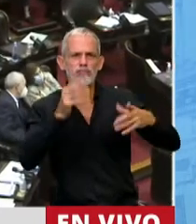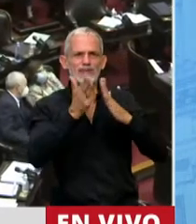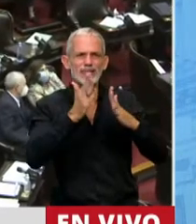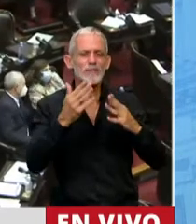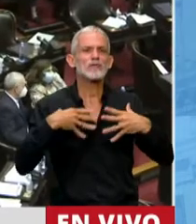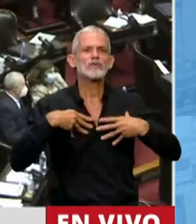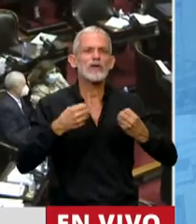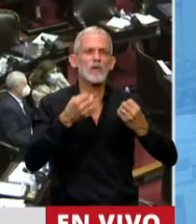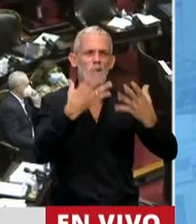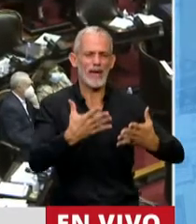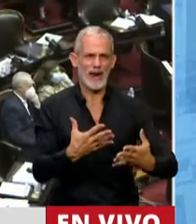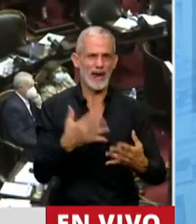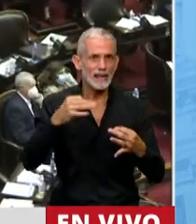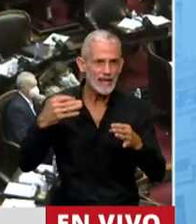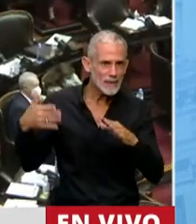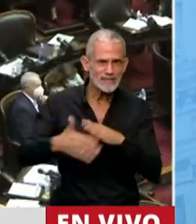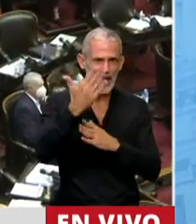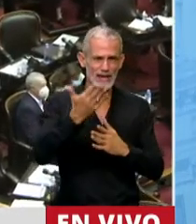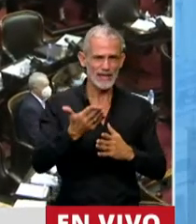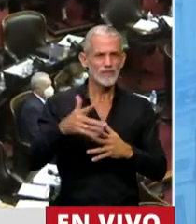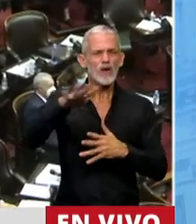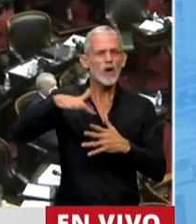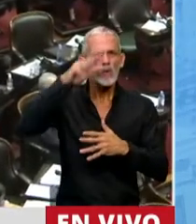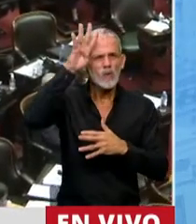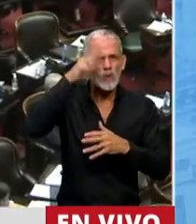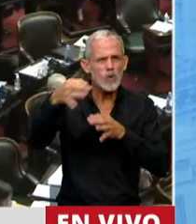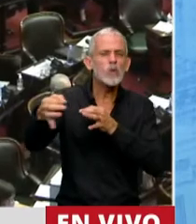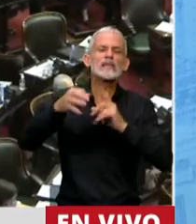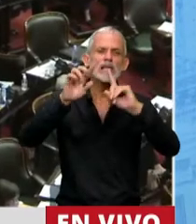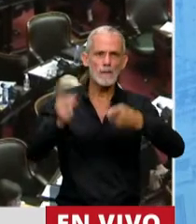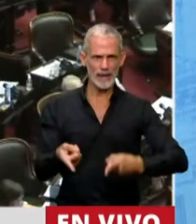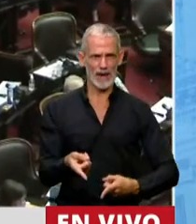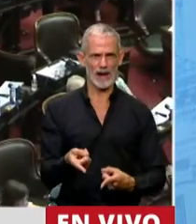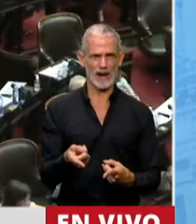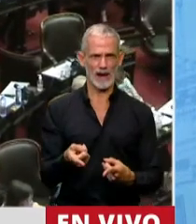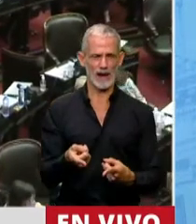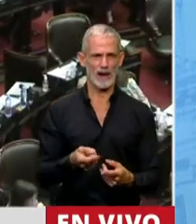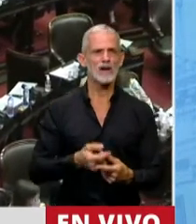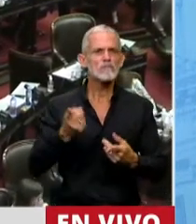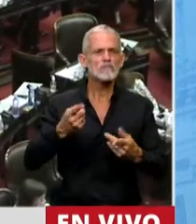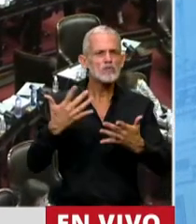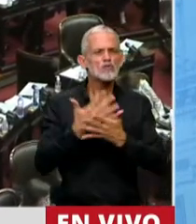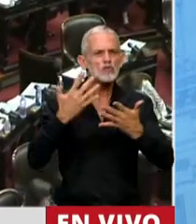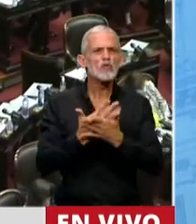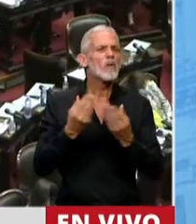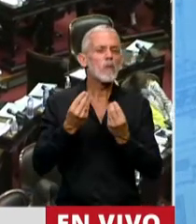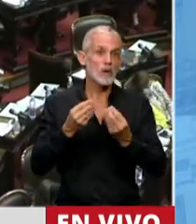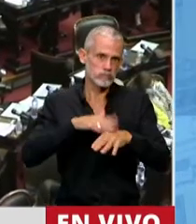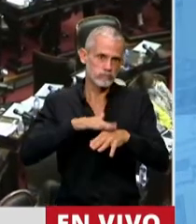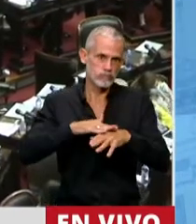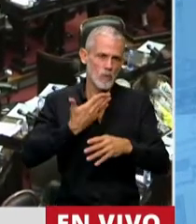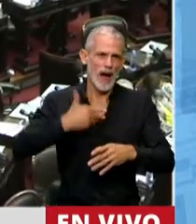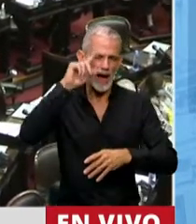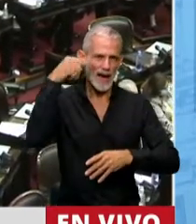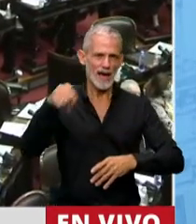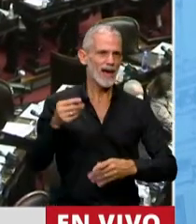mejor en cuanto a su salud las comunidades originarias también sufren el accionar del estado que no